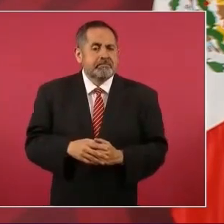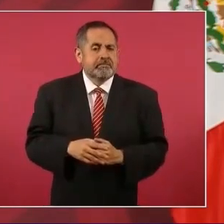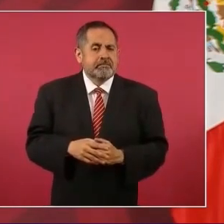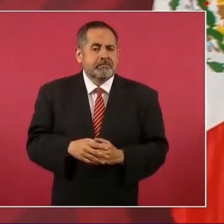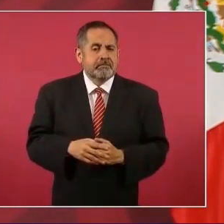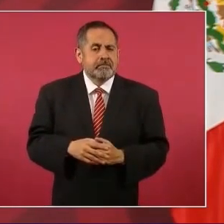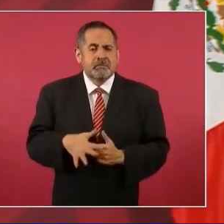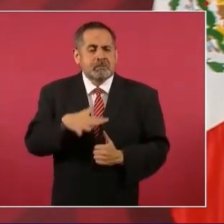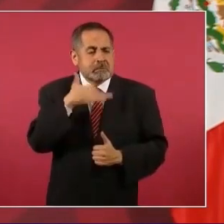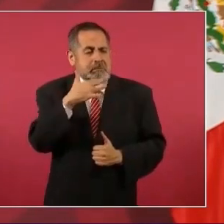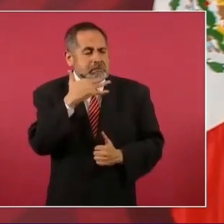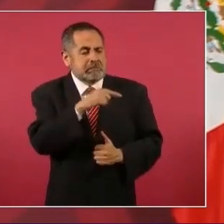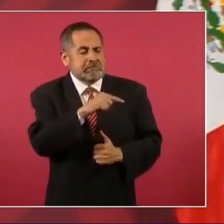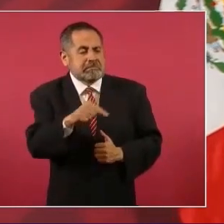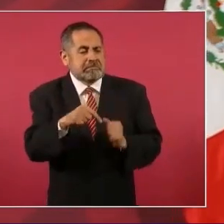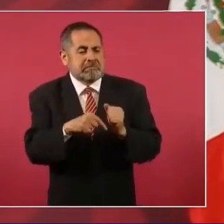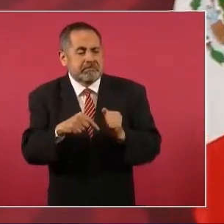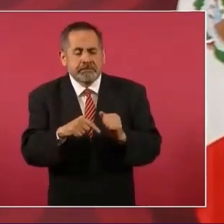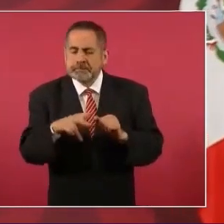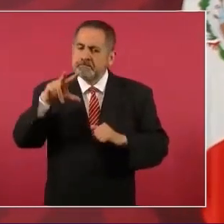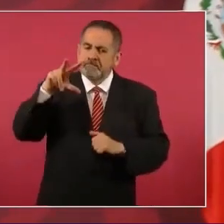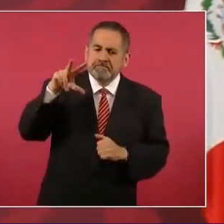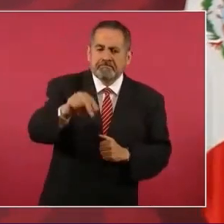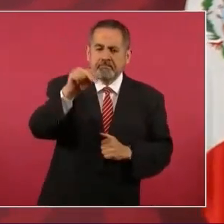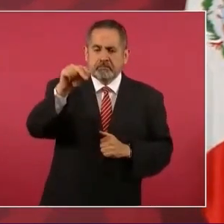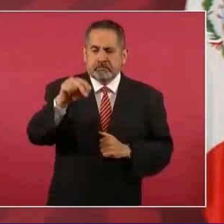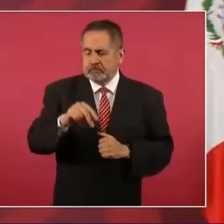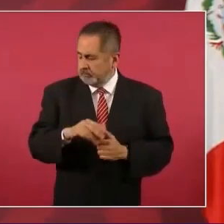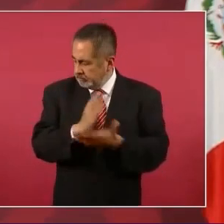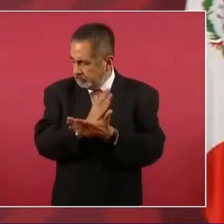No permitir la corrupción.